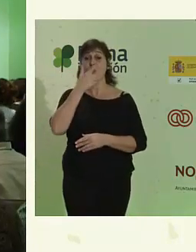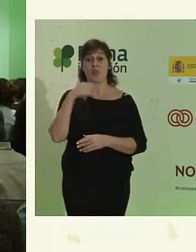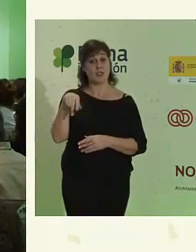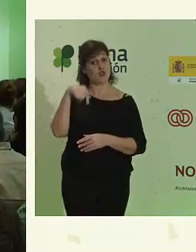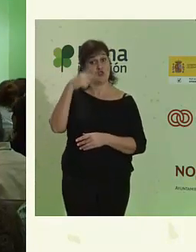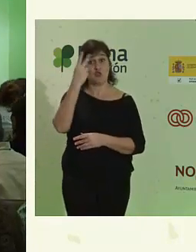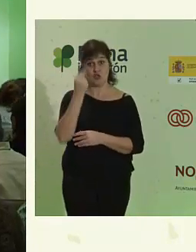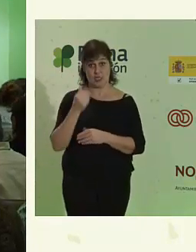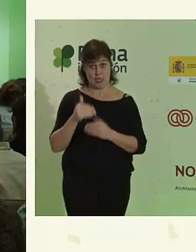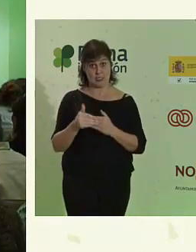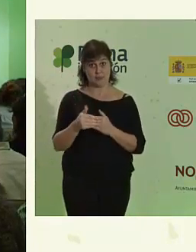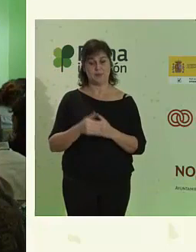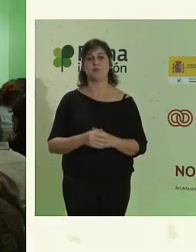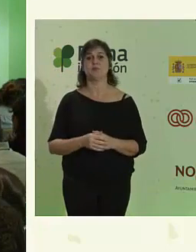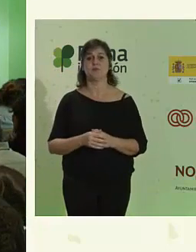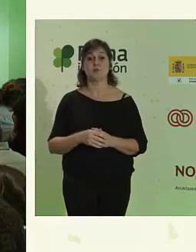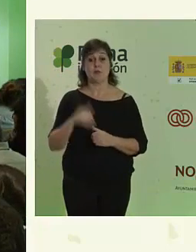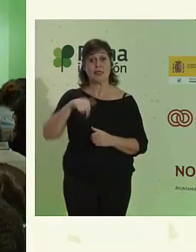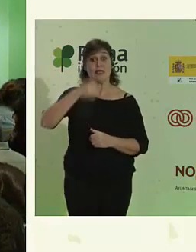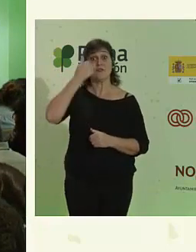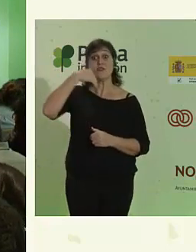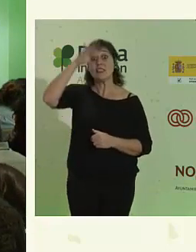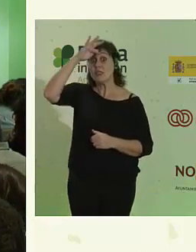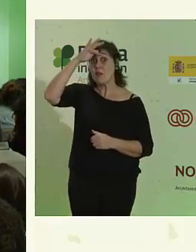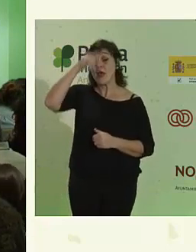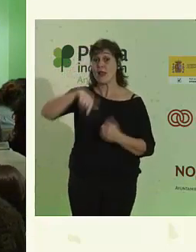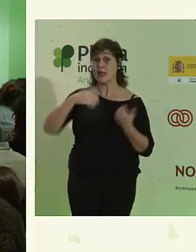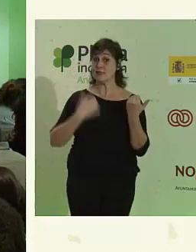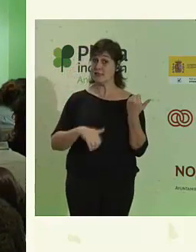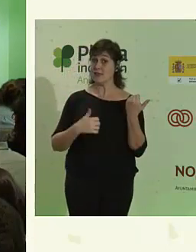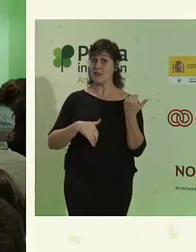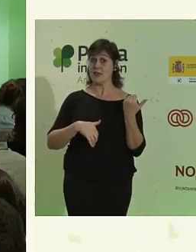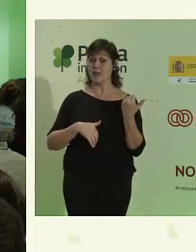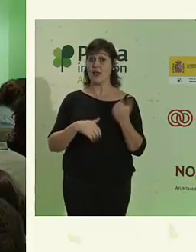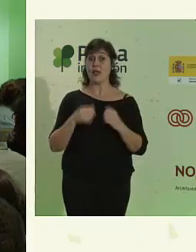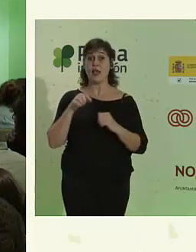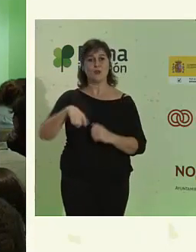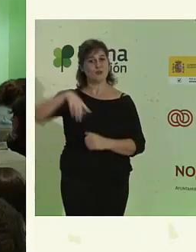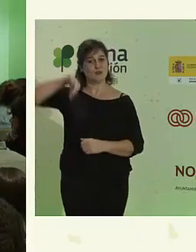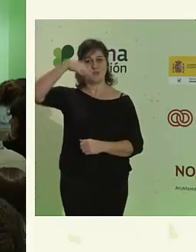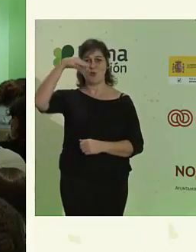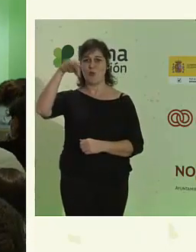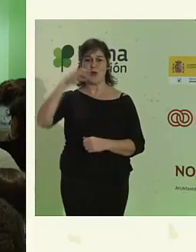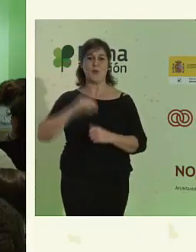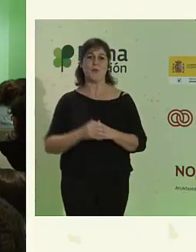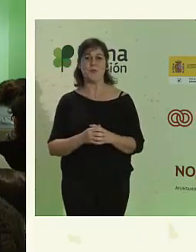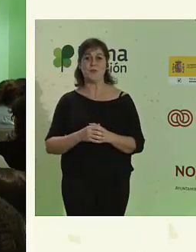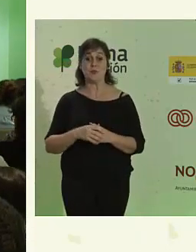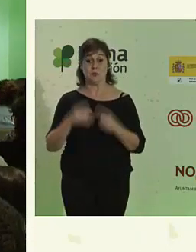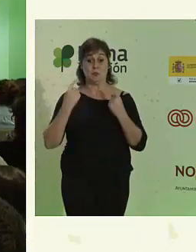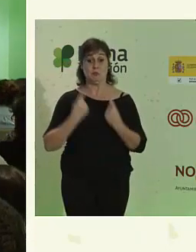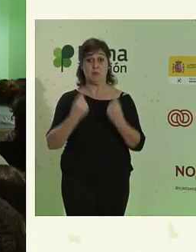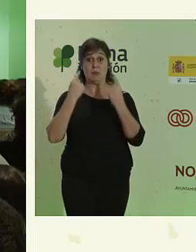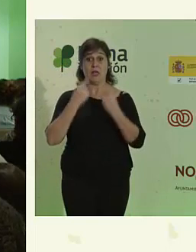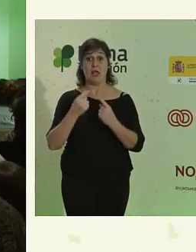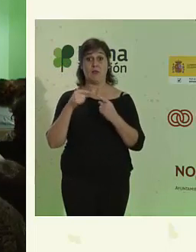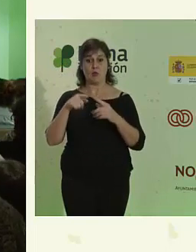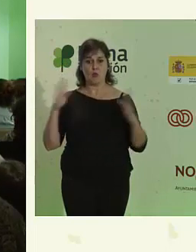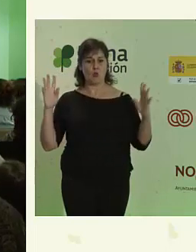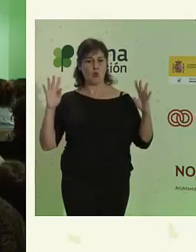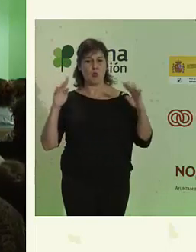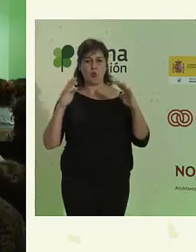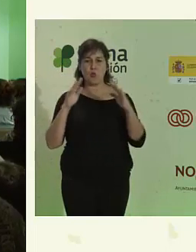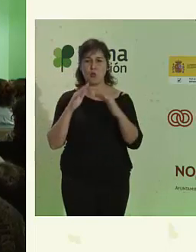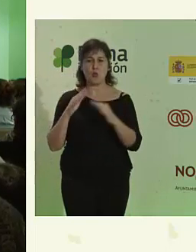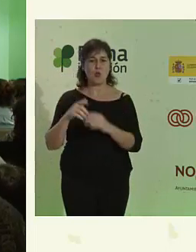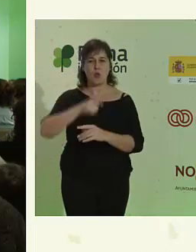días. Este fin de semana en Sevilla va a ser único. Es la primera vez que nos juntamos tantas